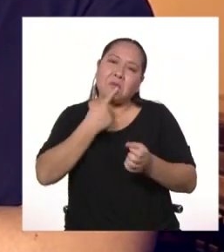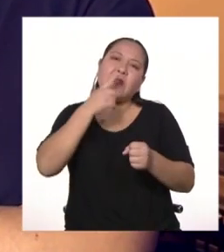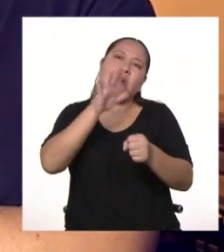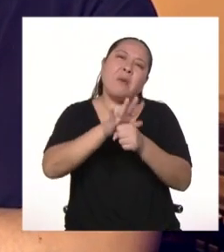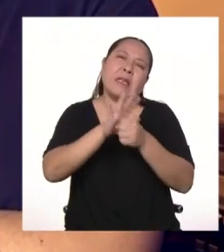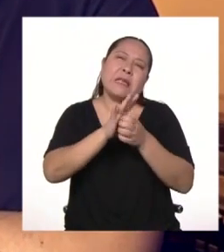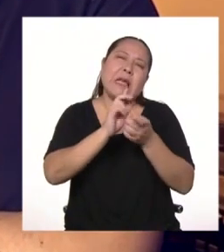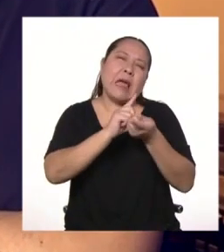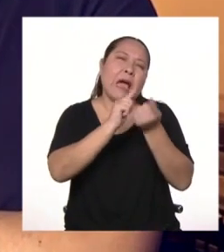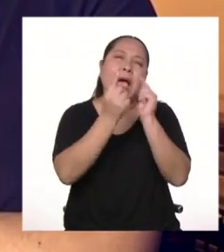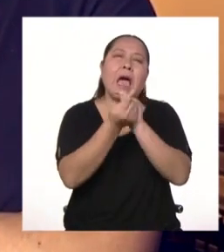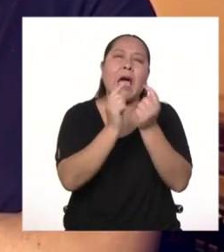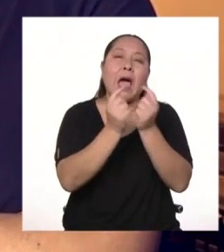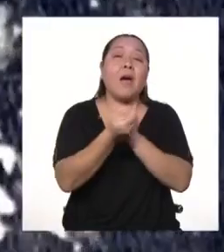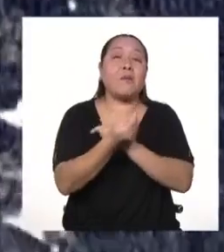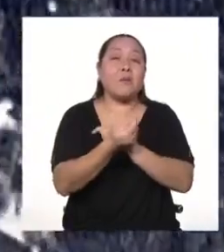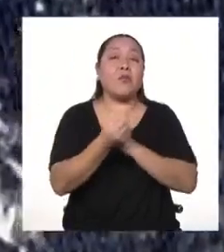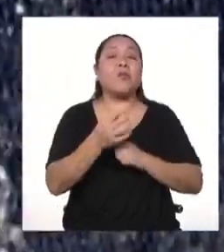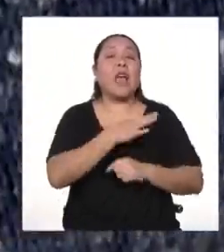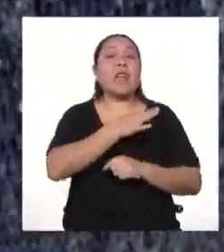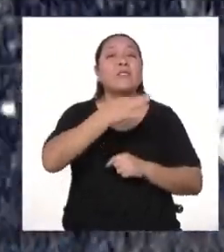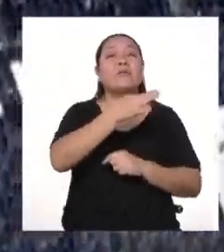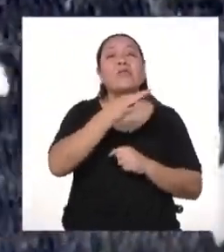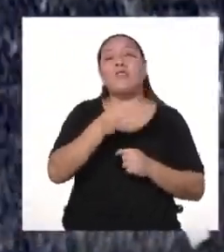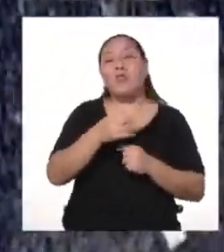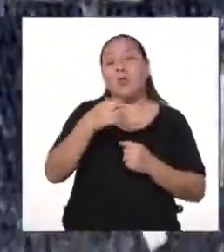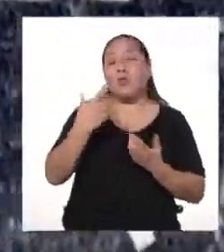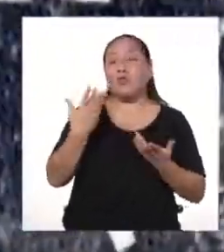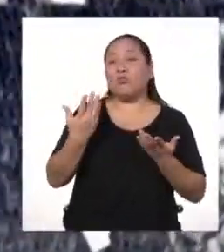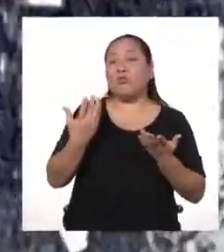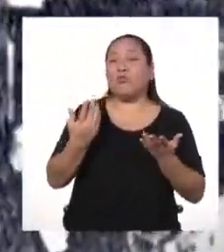el espíritu liberal del nuevo presidente.